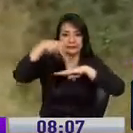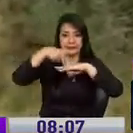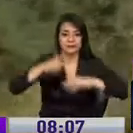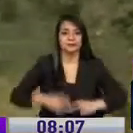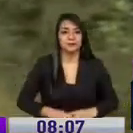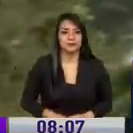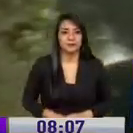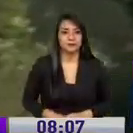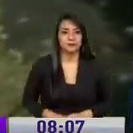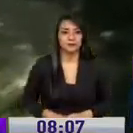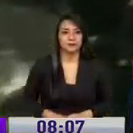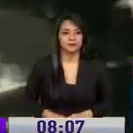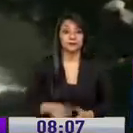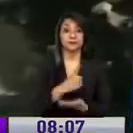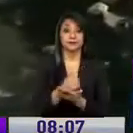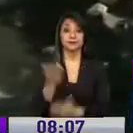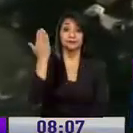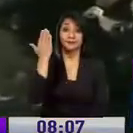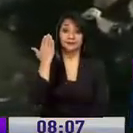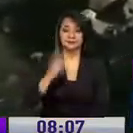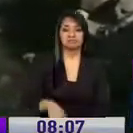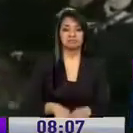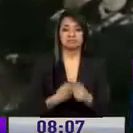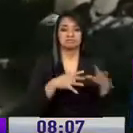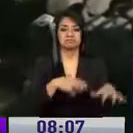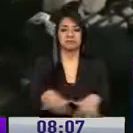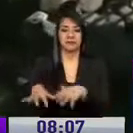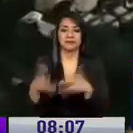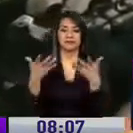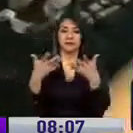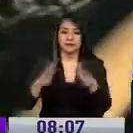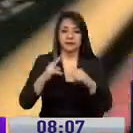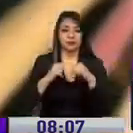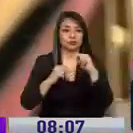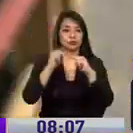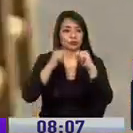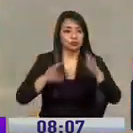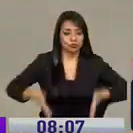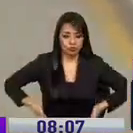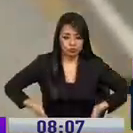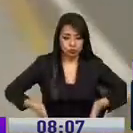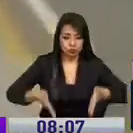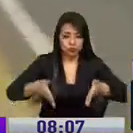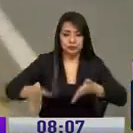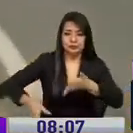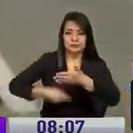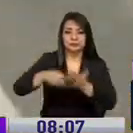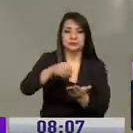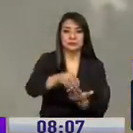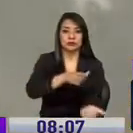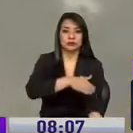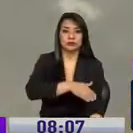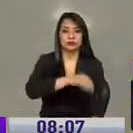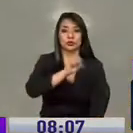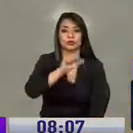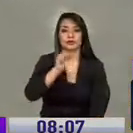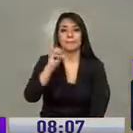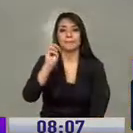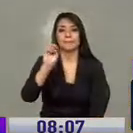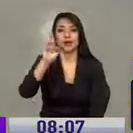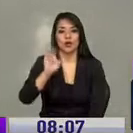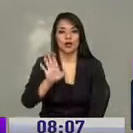bien comentó, la semana anterior se iniciaron las actividades ya de construcción complementaria del proyecto Zamora a la Espe, que